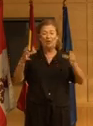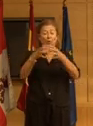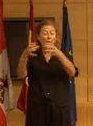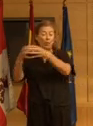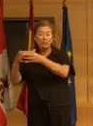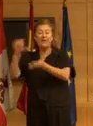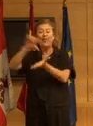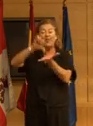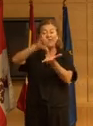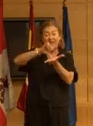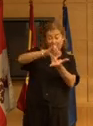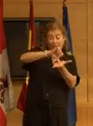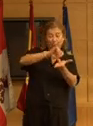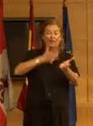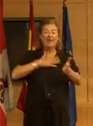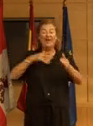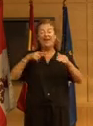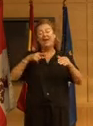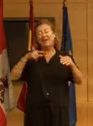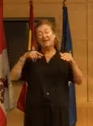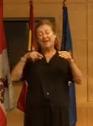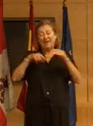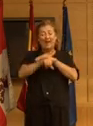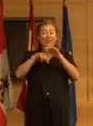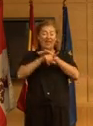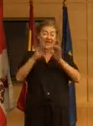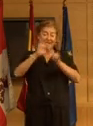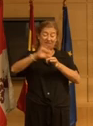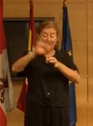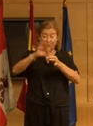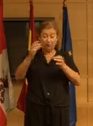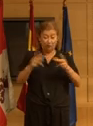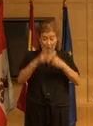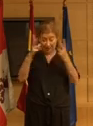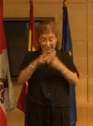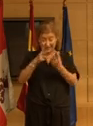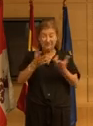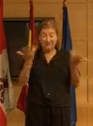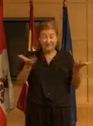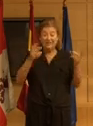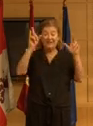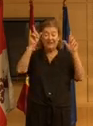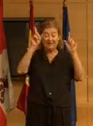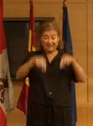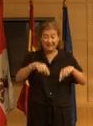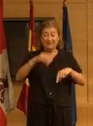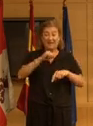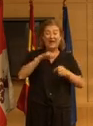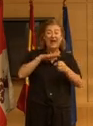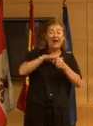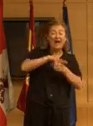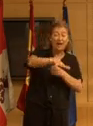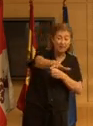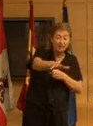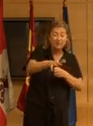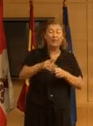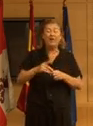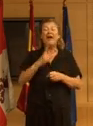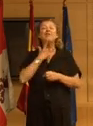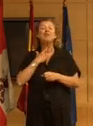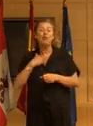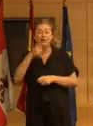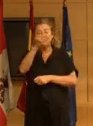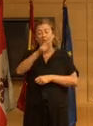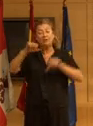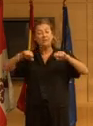unidades y centros directivos de la Gerencia de Servicios Sociales, entre ellos, bueno, pues del ámbito de la atención, personas mayores,